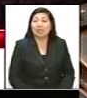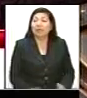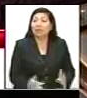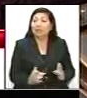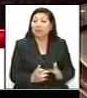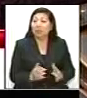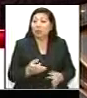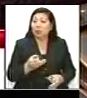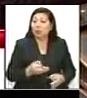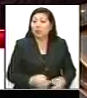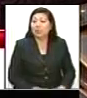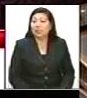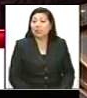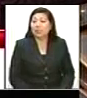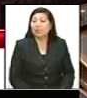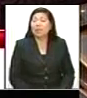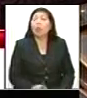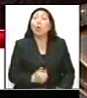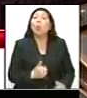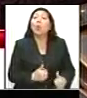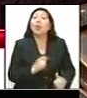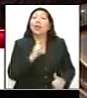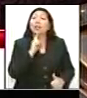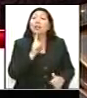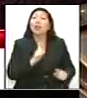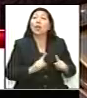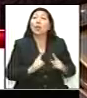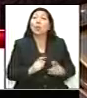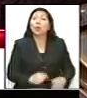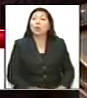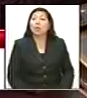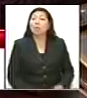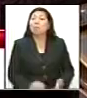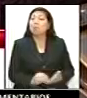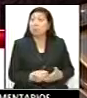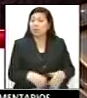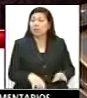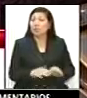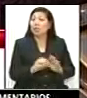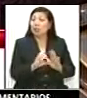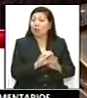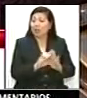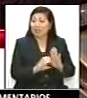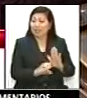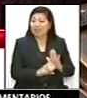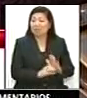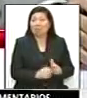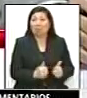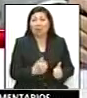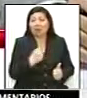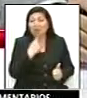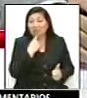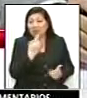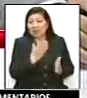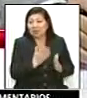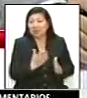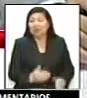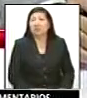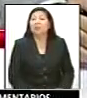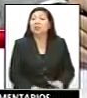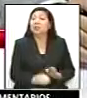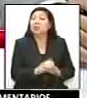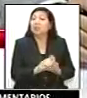impartición de justicia. ¿Y cuáles serían algunos órganos de relevancia constitucional? Bueno, se dice que son órganos que la